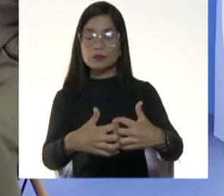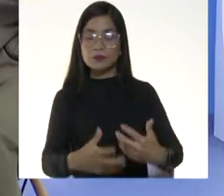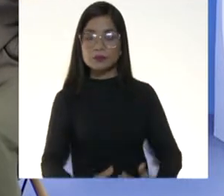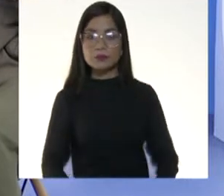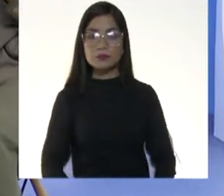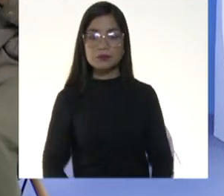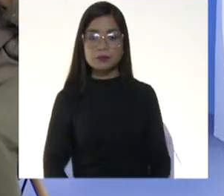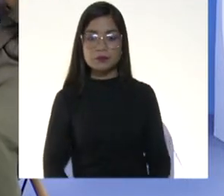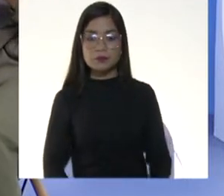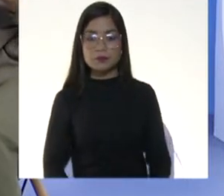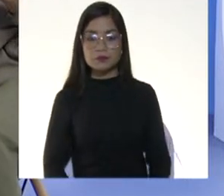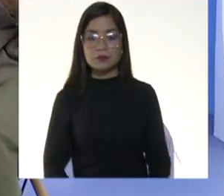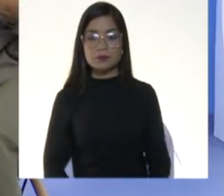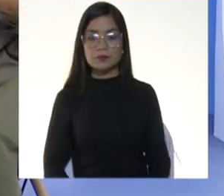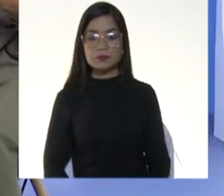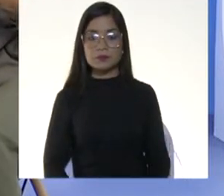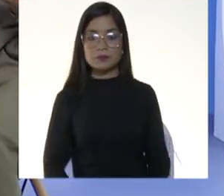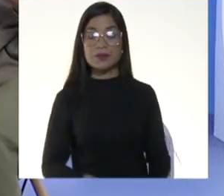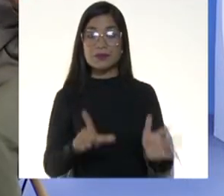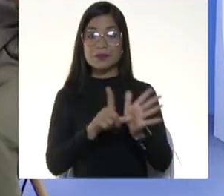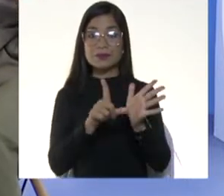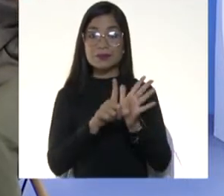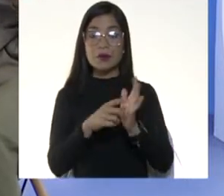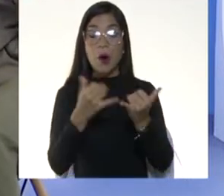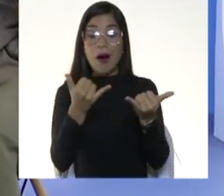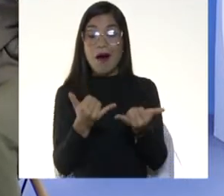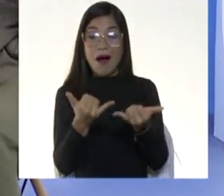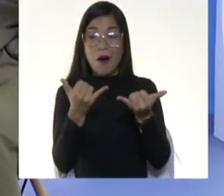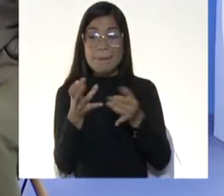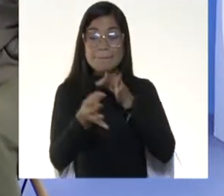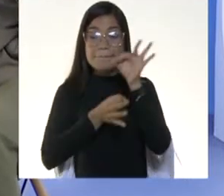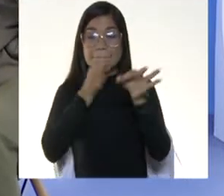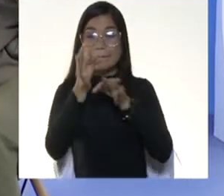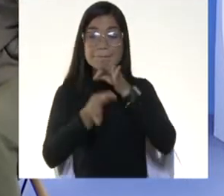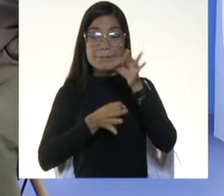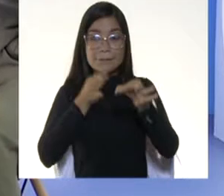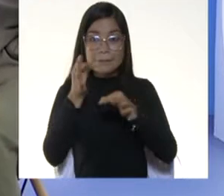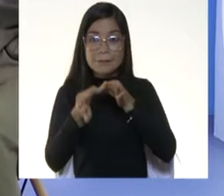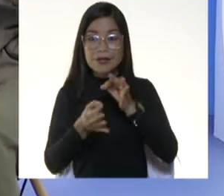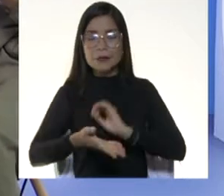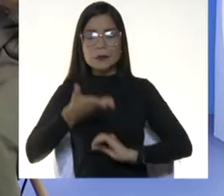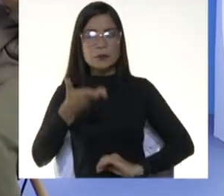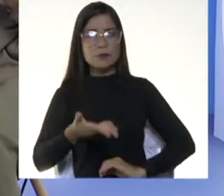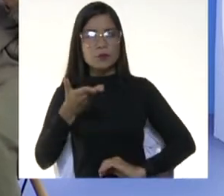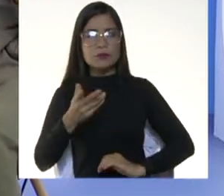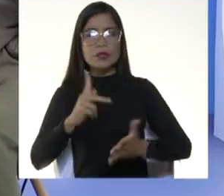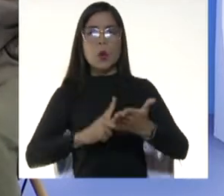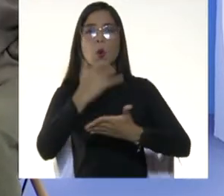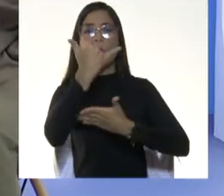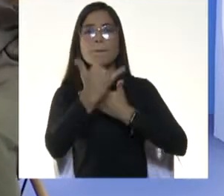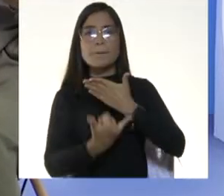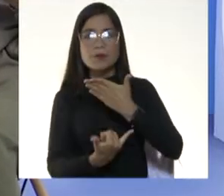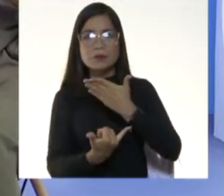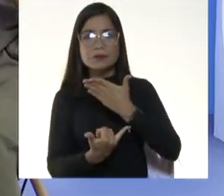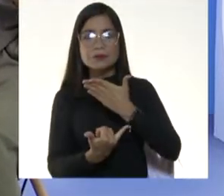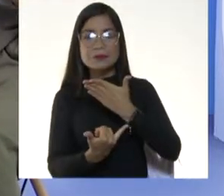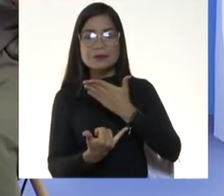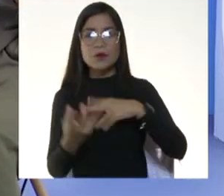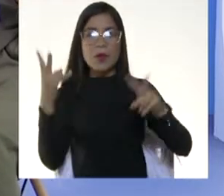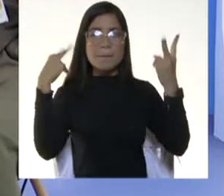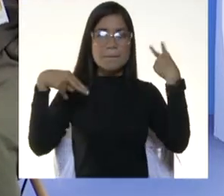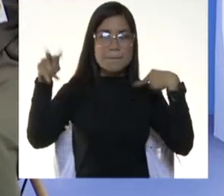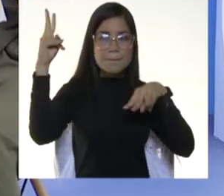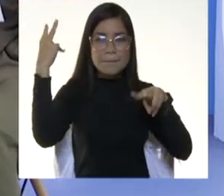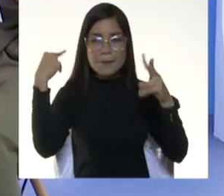ahora hace un hincapié enorme sobre lo que llaman los proyectos de recreación, los